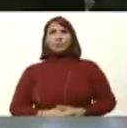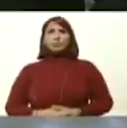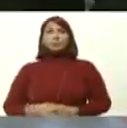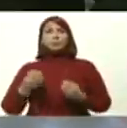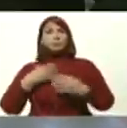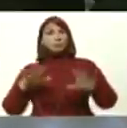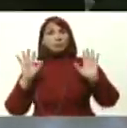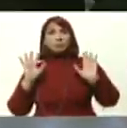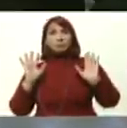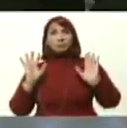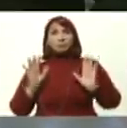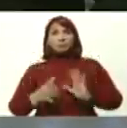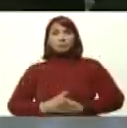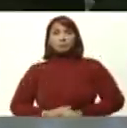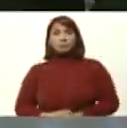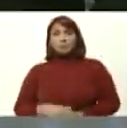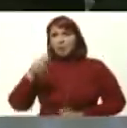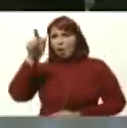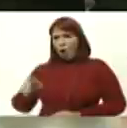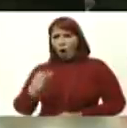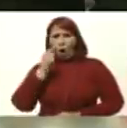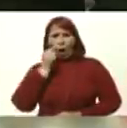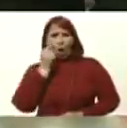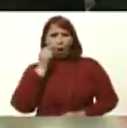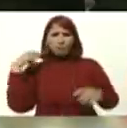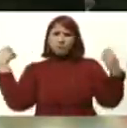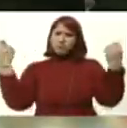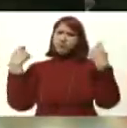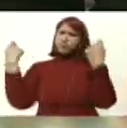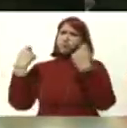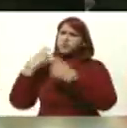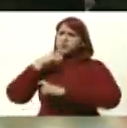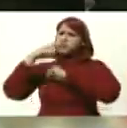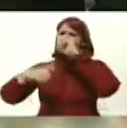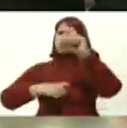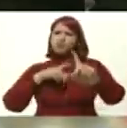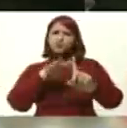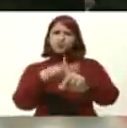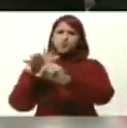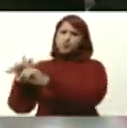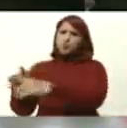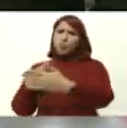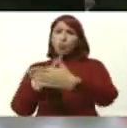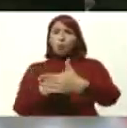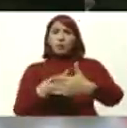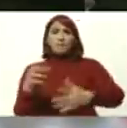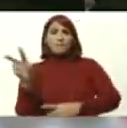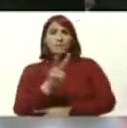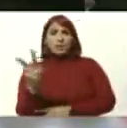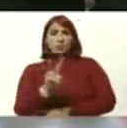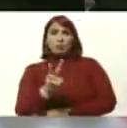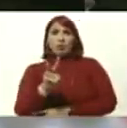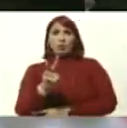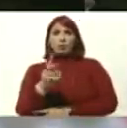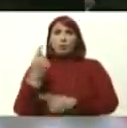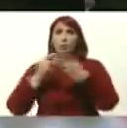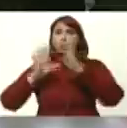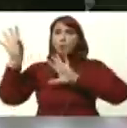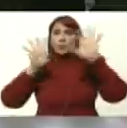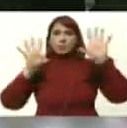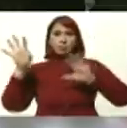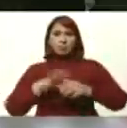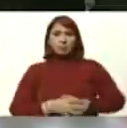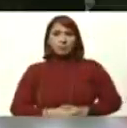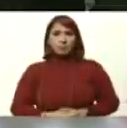bueno, él es uno de los promotores del odio y de la xenofobia contra los venezolanos y venezolanas